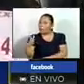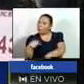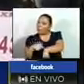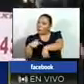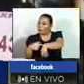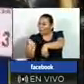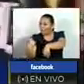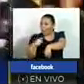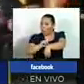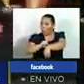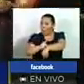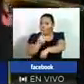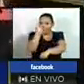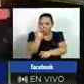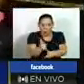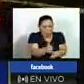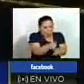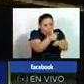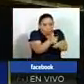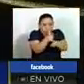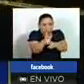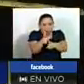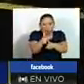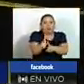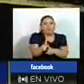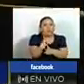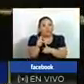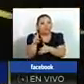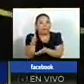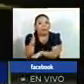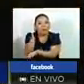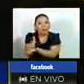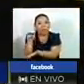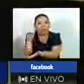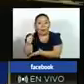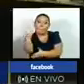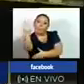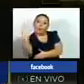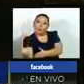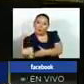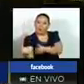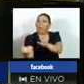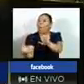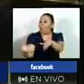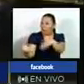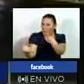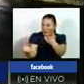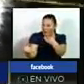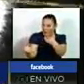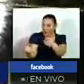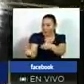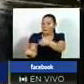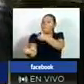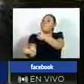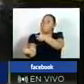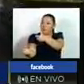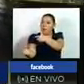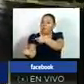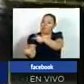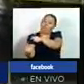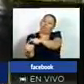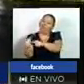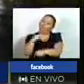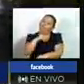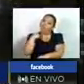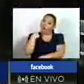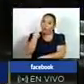minutos. Sujetos fuertemente armados llegaron hasta donde se encontraba una persona para posteriormente darle muerte. Como